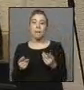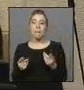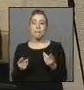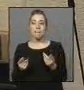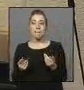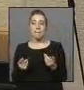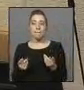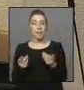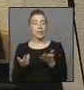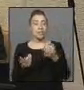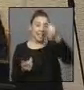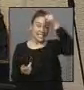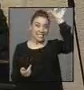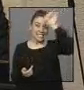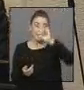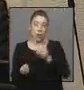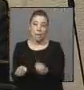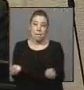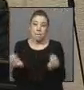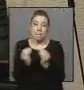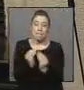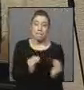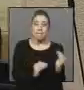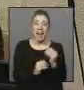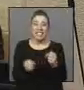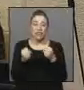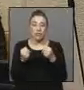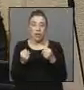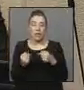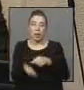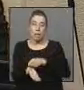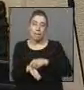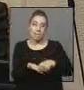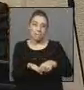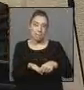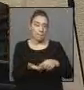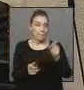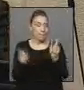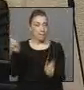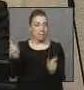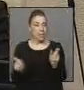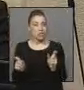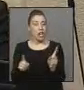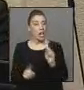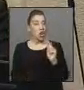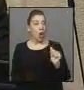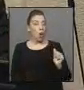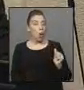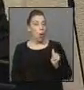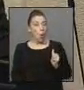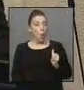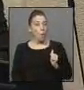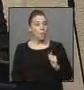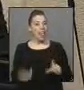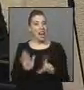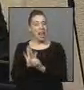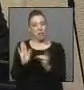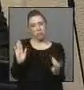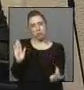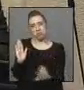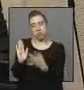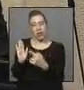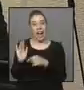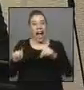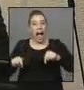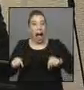la penalidad, incrementar las multas para aquellos que incumplen la ley que hoy día